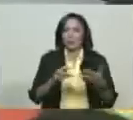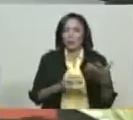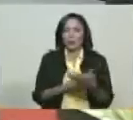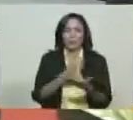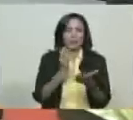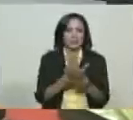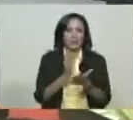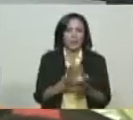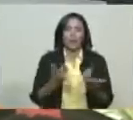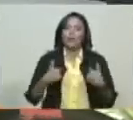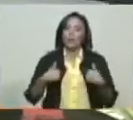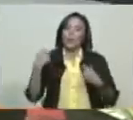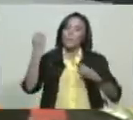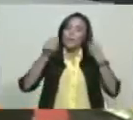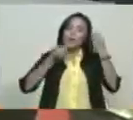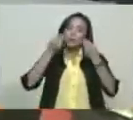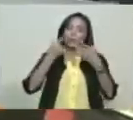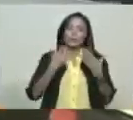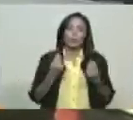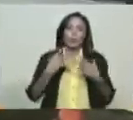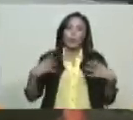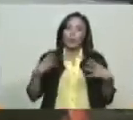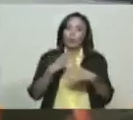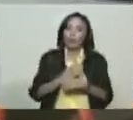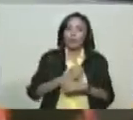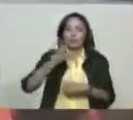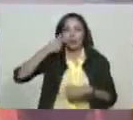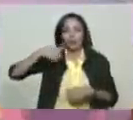dentro de mí digo, hay que confiar en el pueblo.